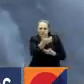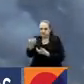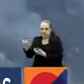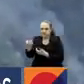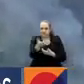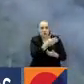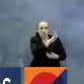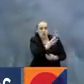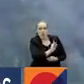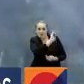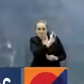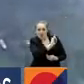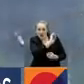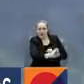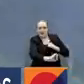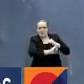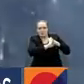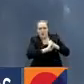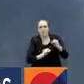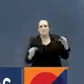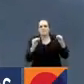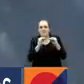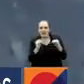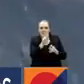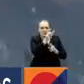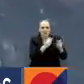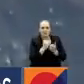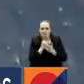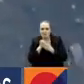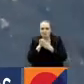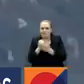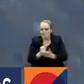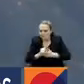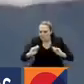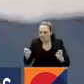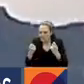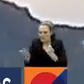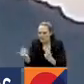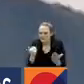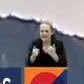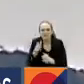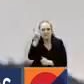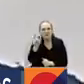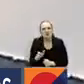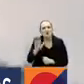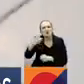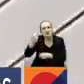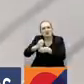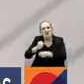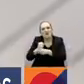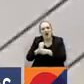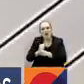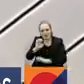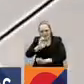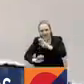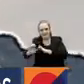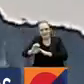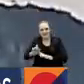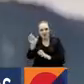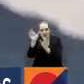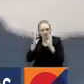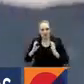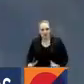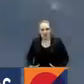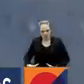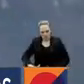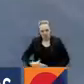Ibagué, hubo socorristas, hubo gente de la defensa civil. Y gracias a ellos y